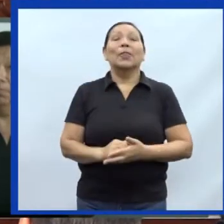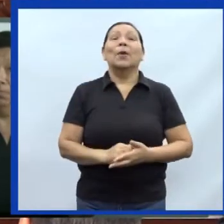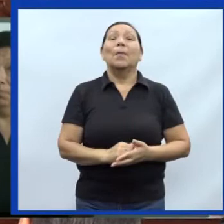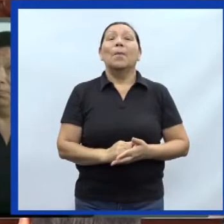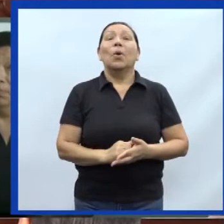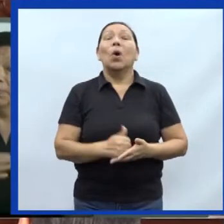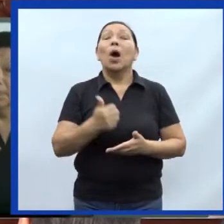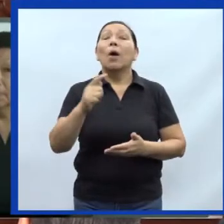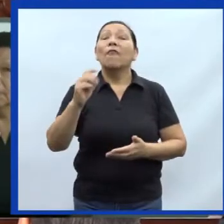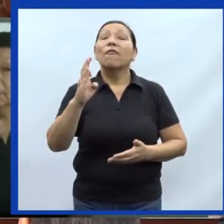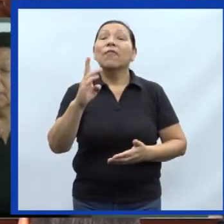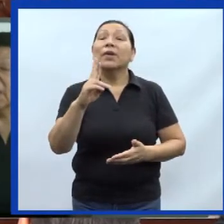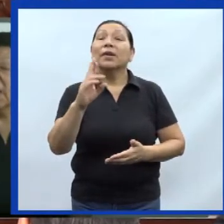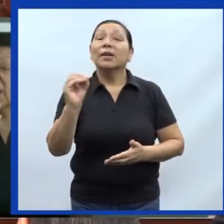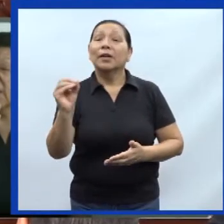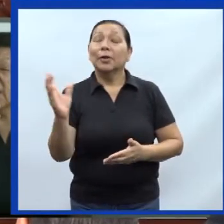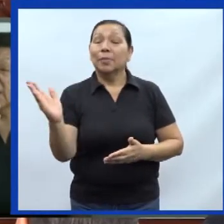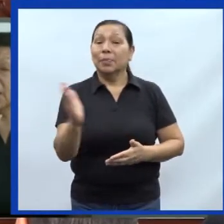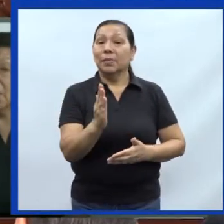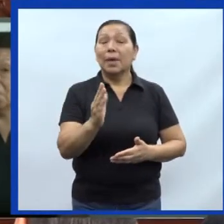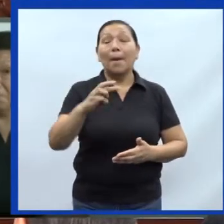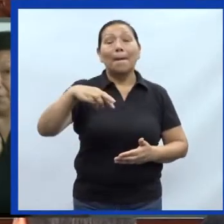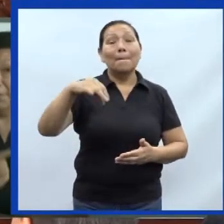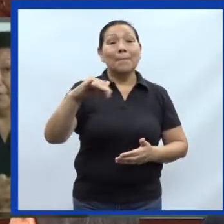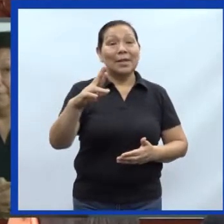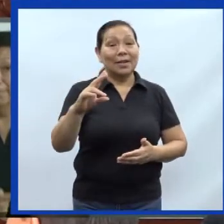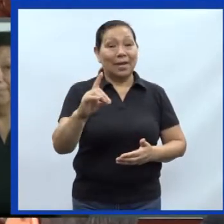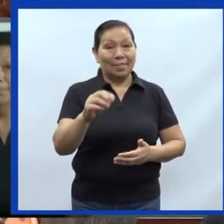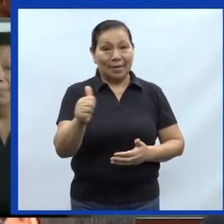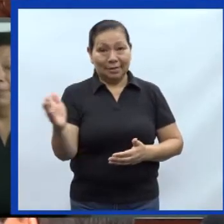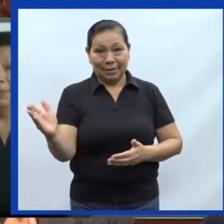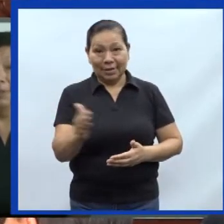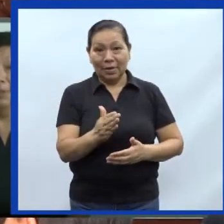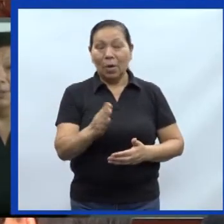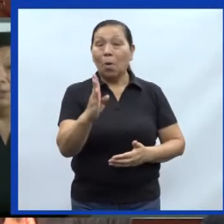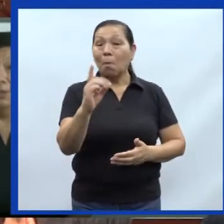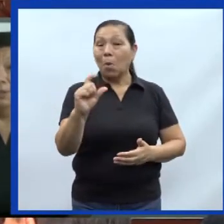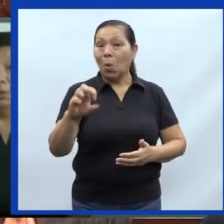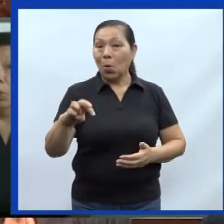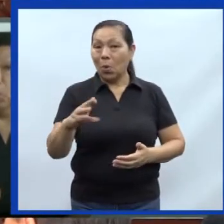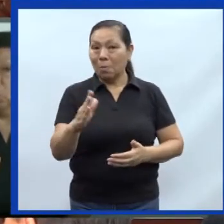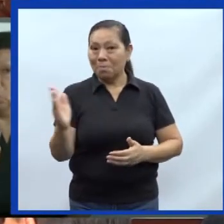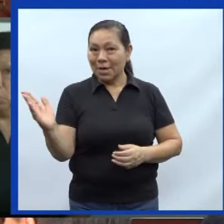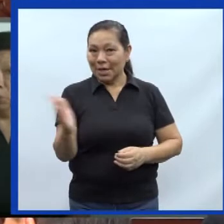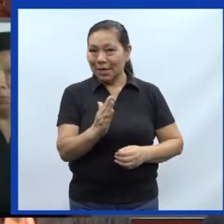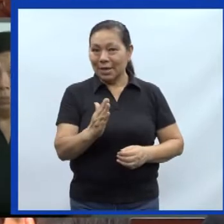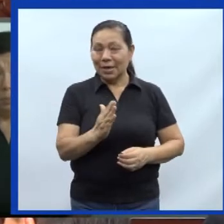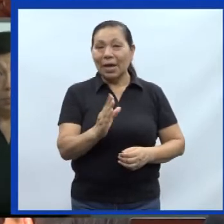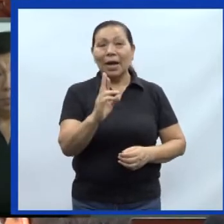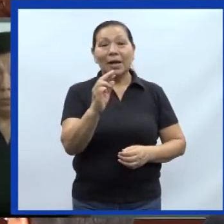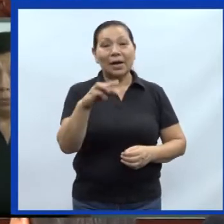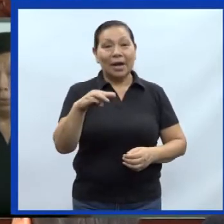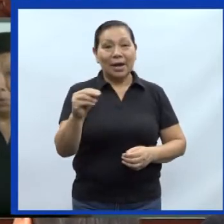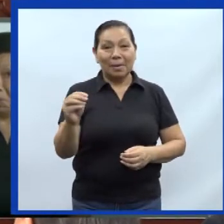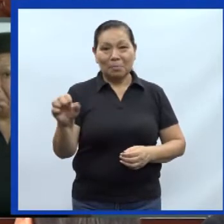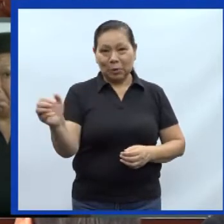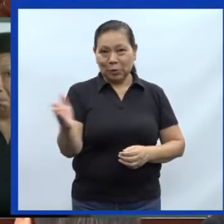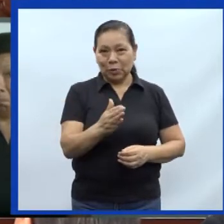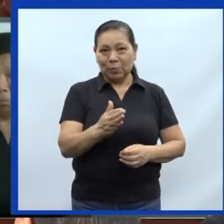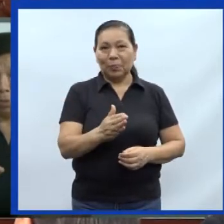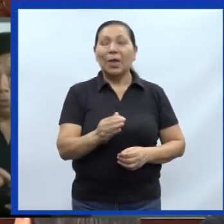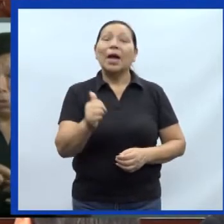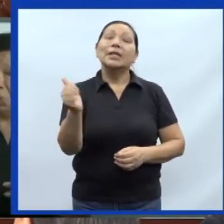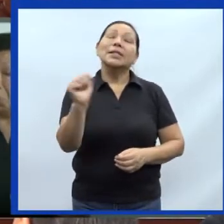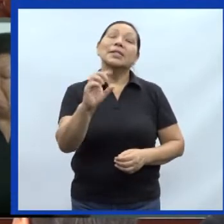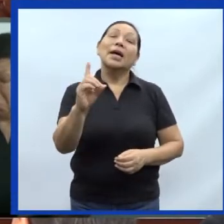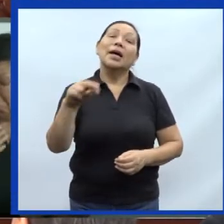magistrados Augusto Ferrero Costa, Manuel Miranda Canales, Ernesto Blume Fortini, Carlos Ramos Núñez, José Luis